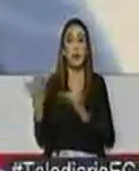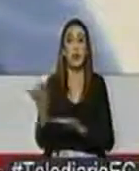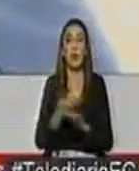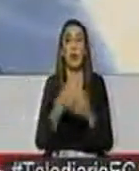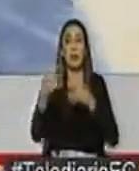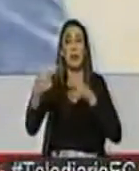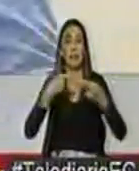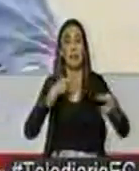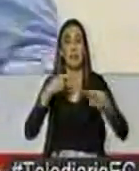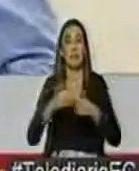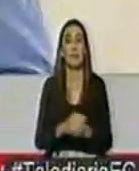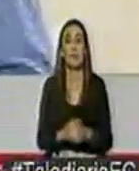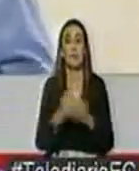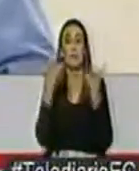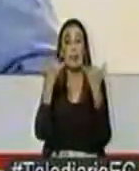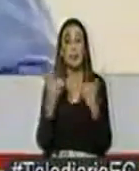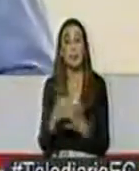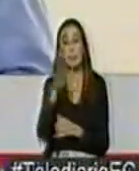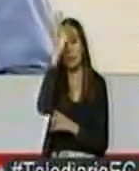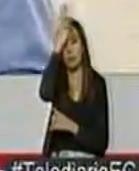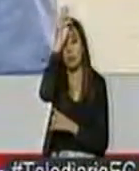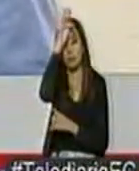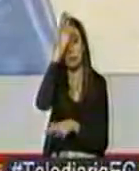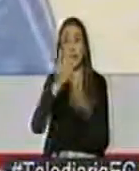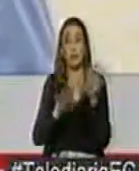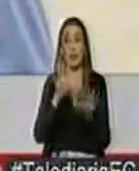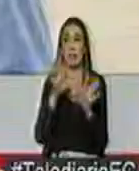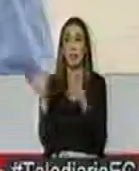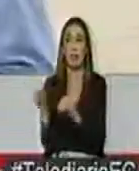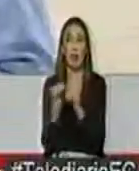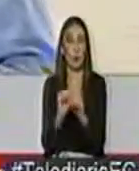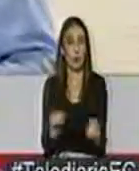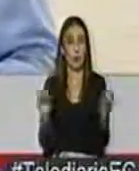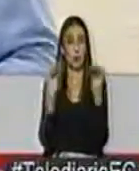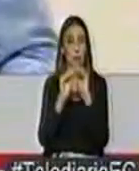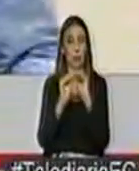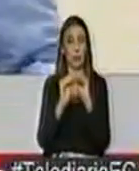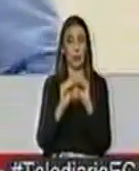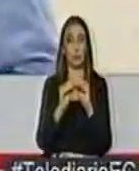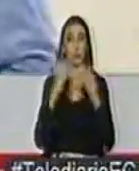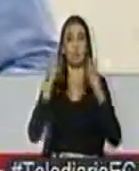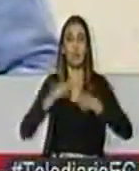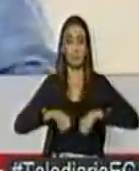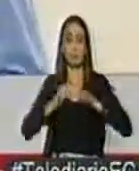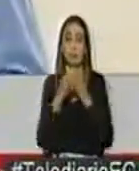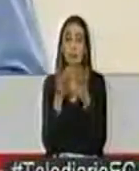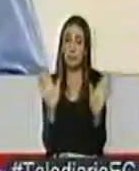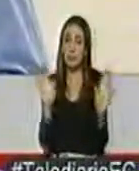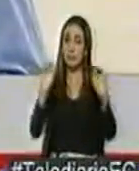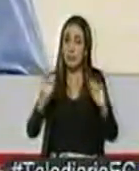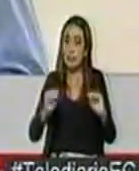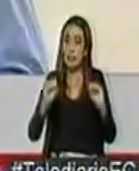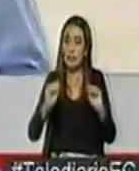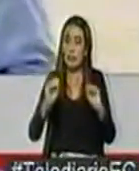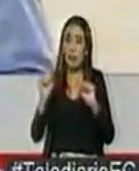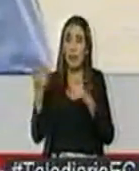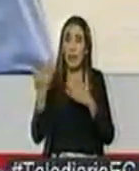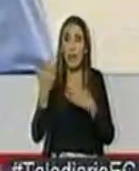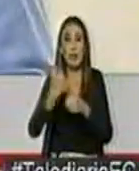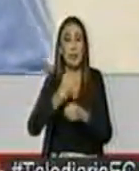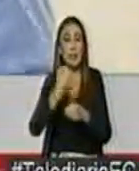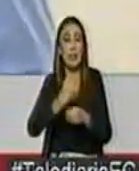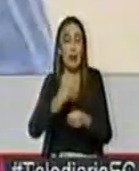de Estado. Bueno, este es un hospital que se instala precisamente aquí en Bahía de Caracas. Obviamente va a tener una cobertura y una influencia en la área de